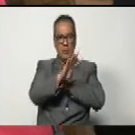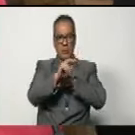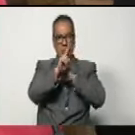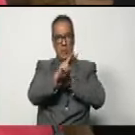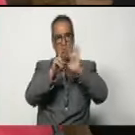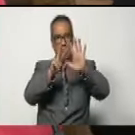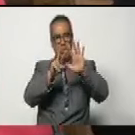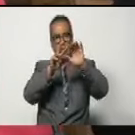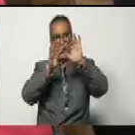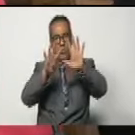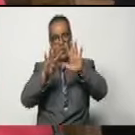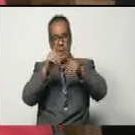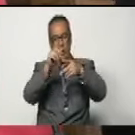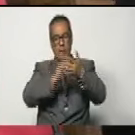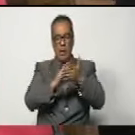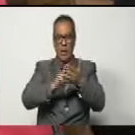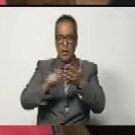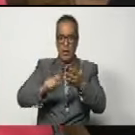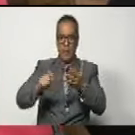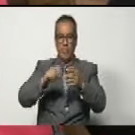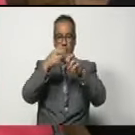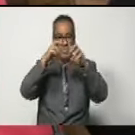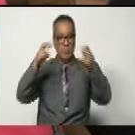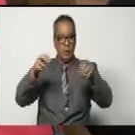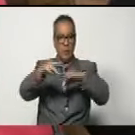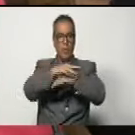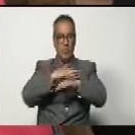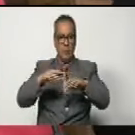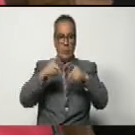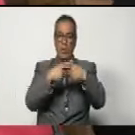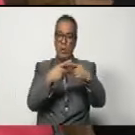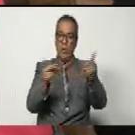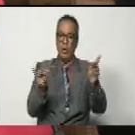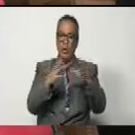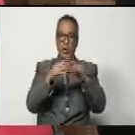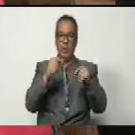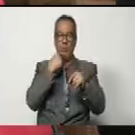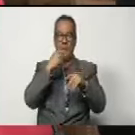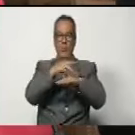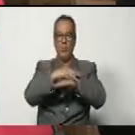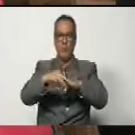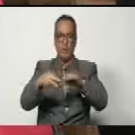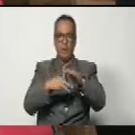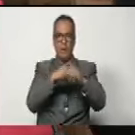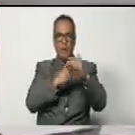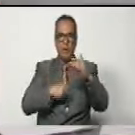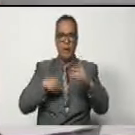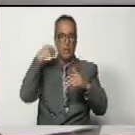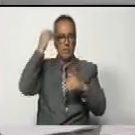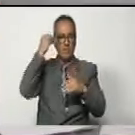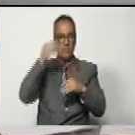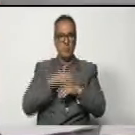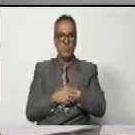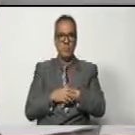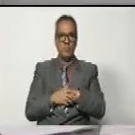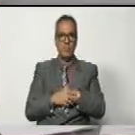cual queda redactado en los siguientes términos. Epígrafe, Ministerio Público. Es todo, ciudadano vicepresidente. En consideración.